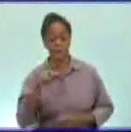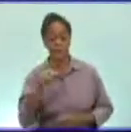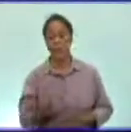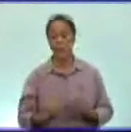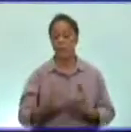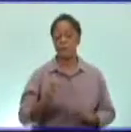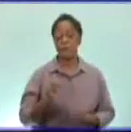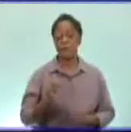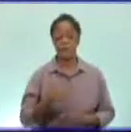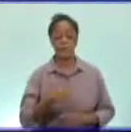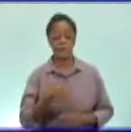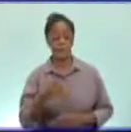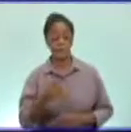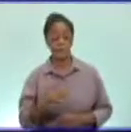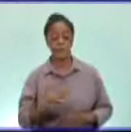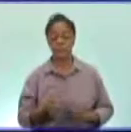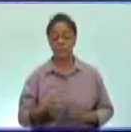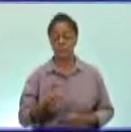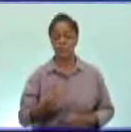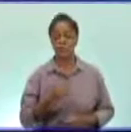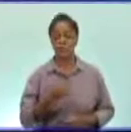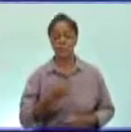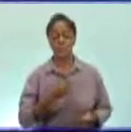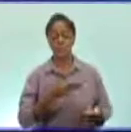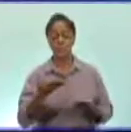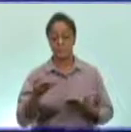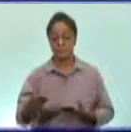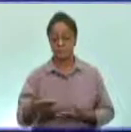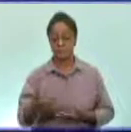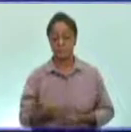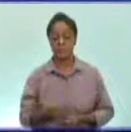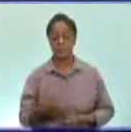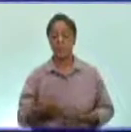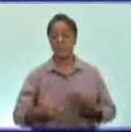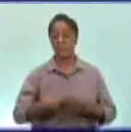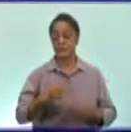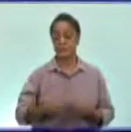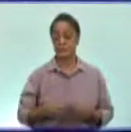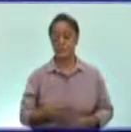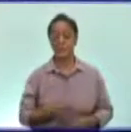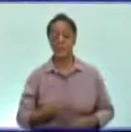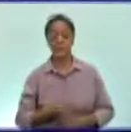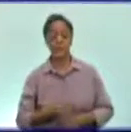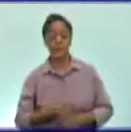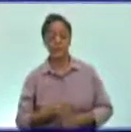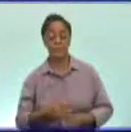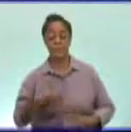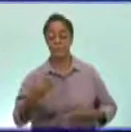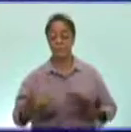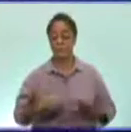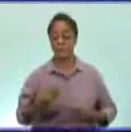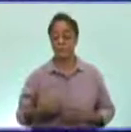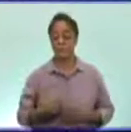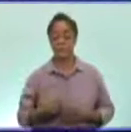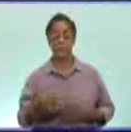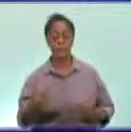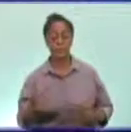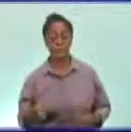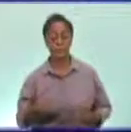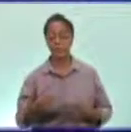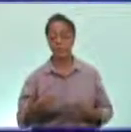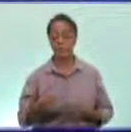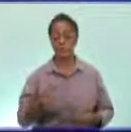sus representantes, yo los invito a realizar diferentes actividades para consolidar